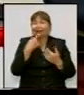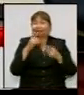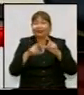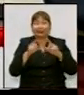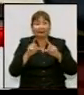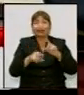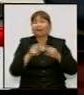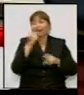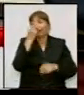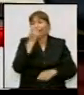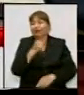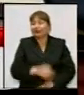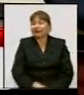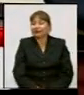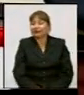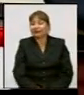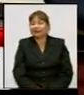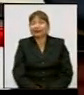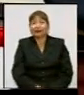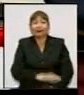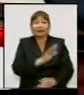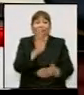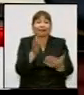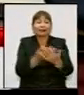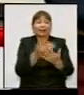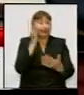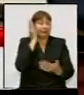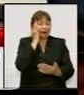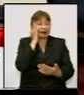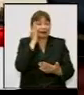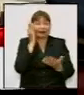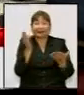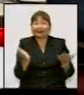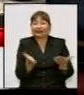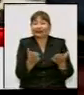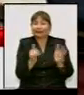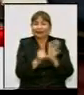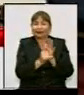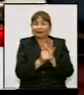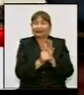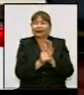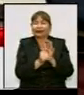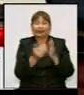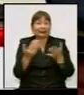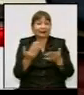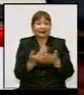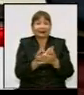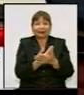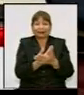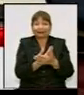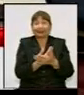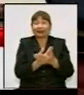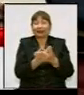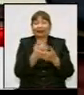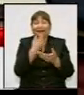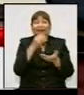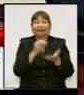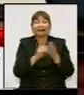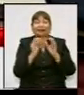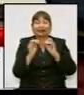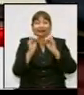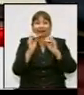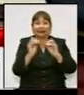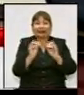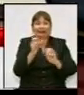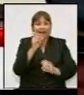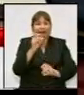finales. Como todos sabemos, esto ya es un, como es un nuevo dominio, el ciberespacio se considera dentro